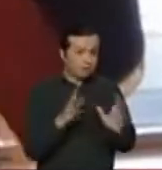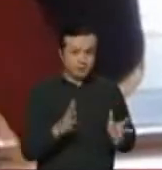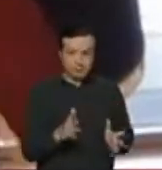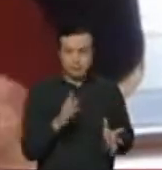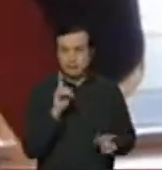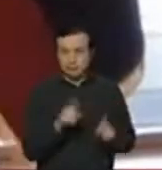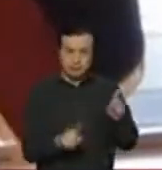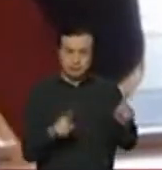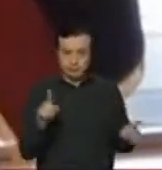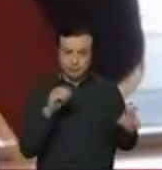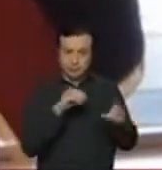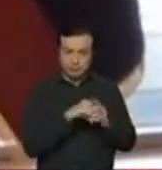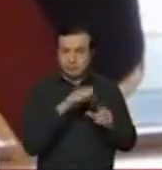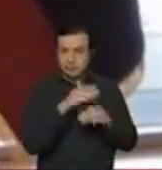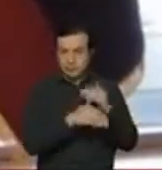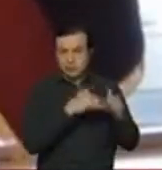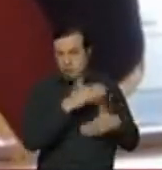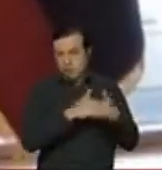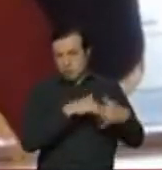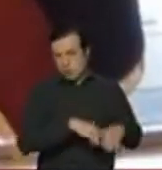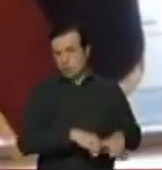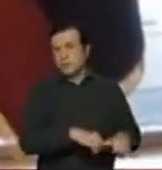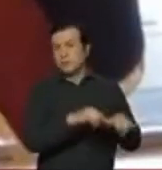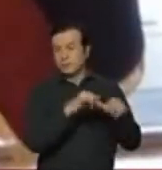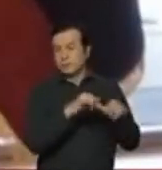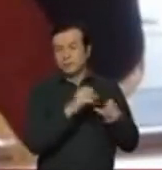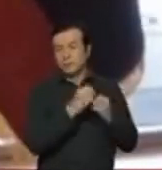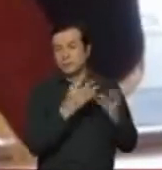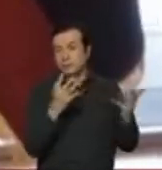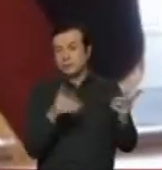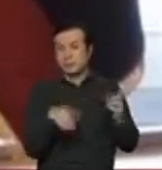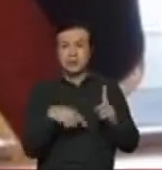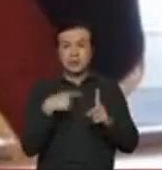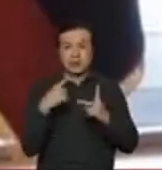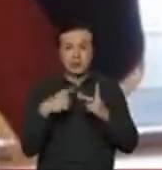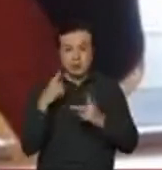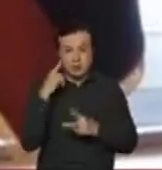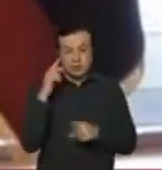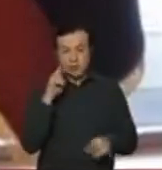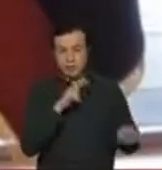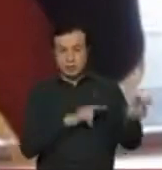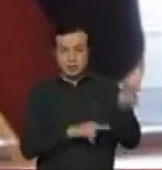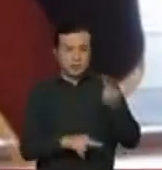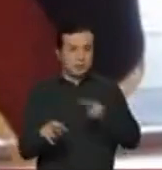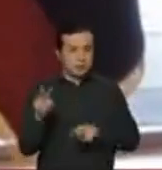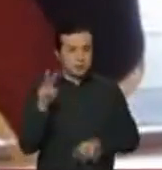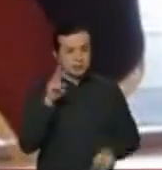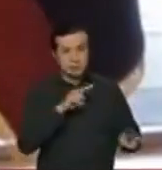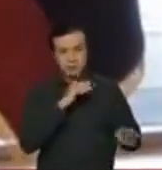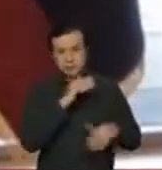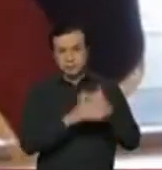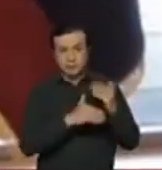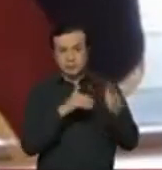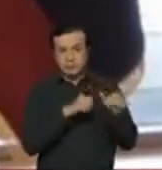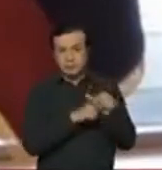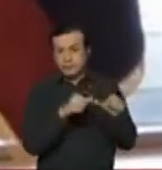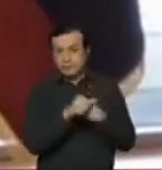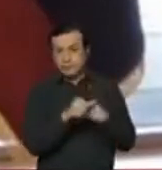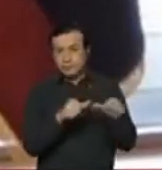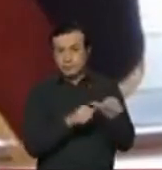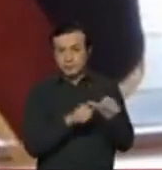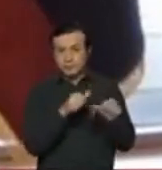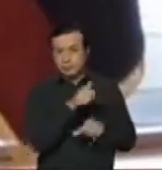están en la fábrica, que están en procesamiento, ¿no es cierto?, también estamos haciendo un análisis y un proceso de asesoramiento